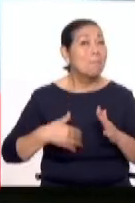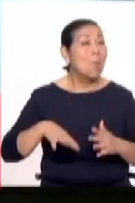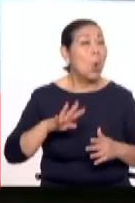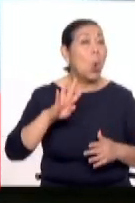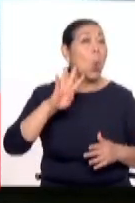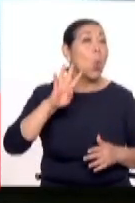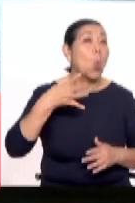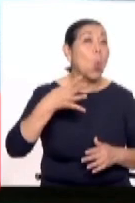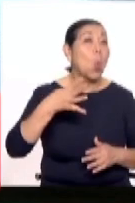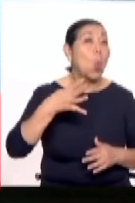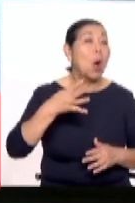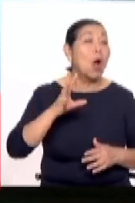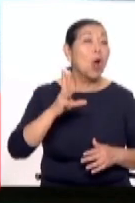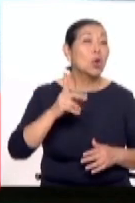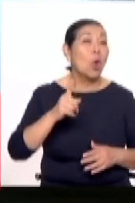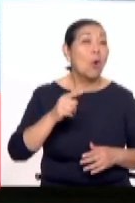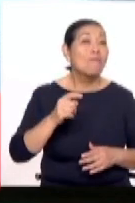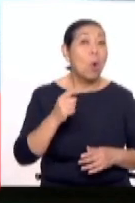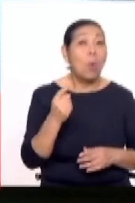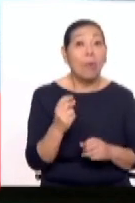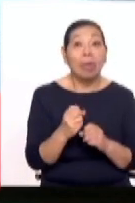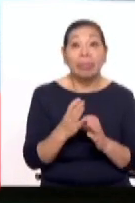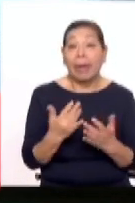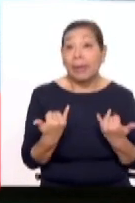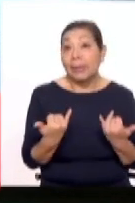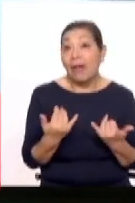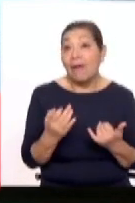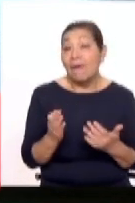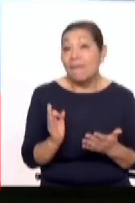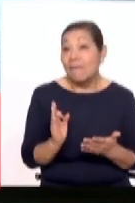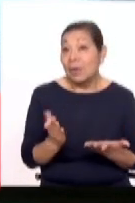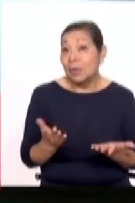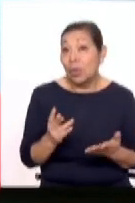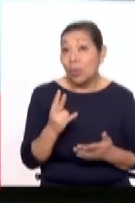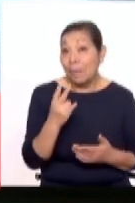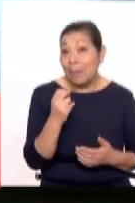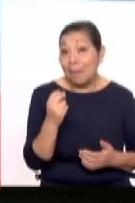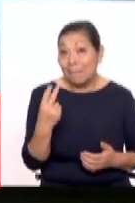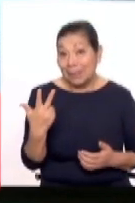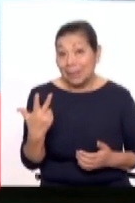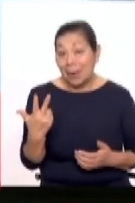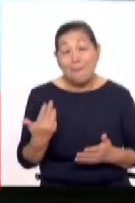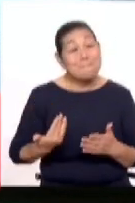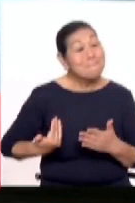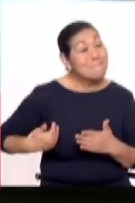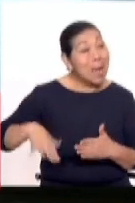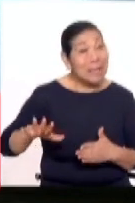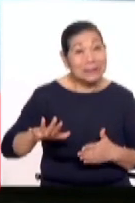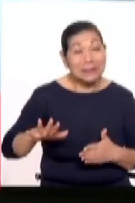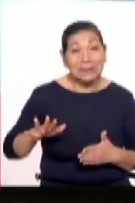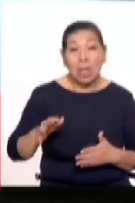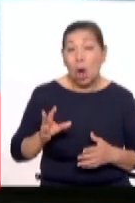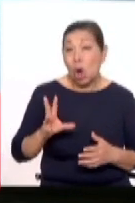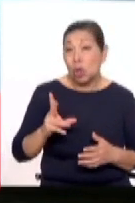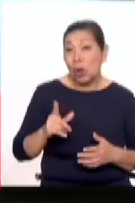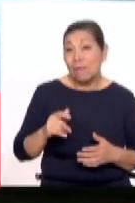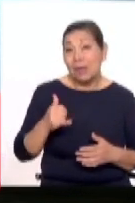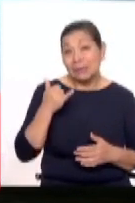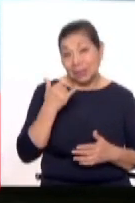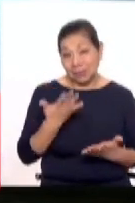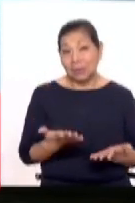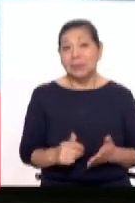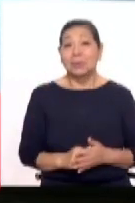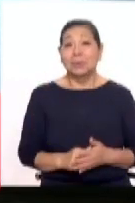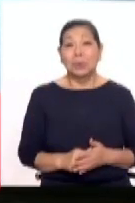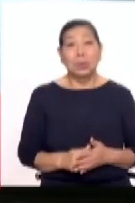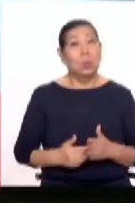de 4.000 robos diarios, siendo el mes de febrero del 2023 con mayor reportes de celulares robados. Estamos